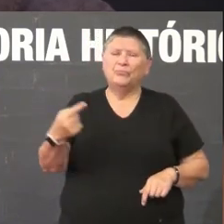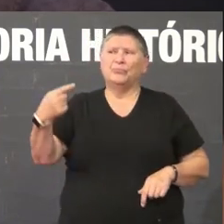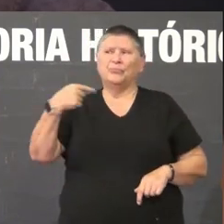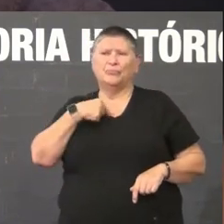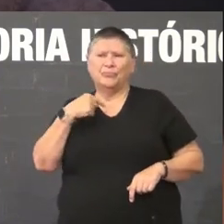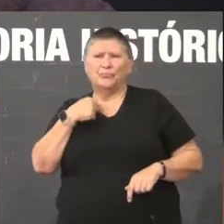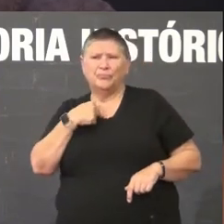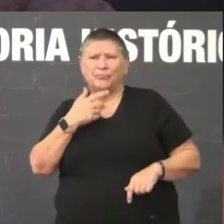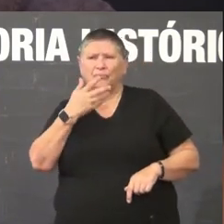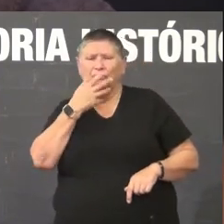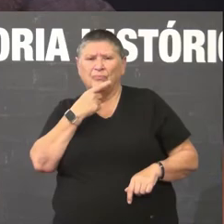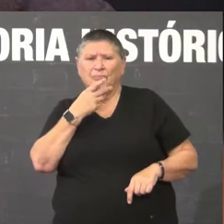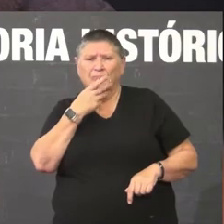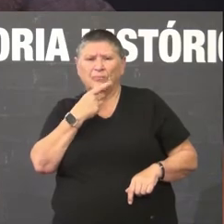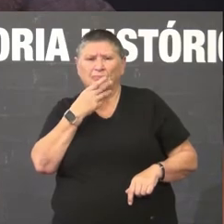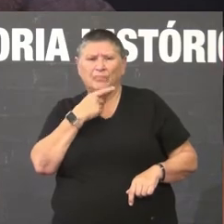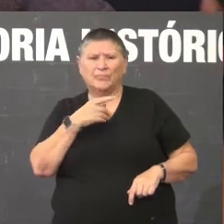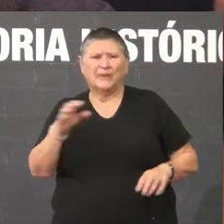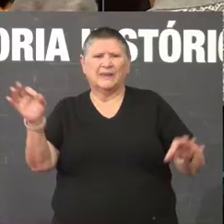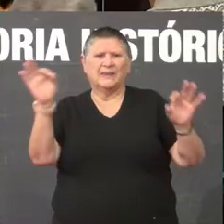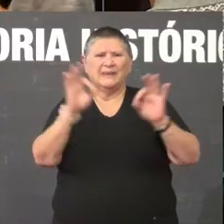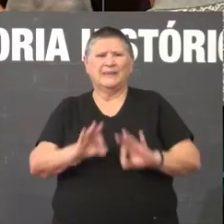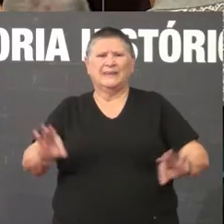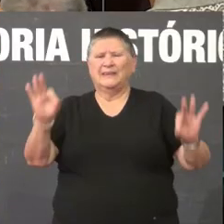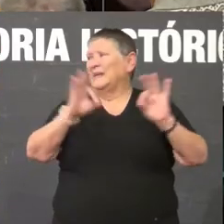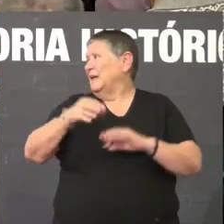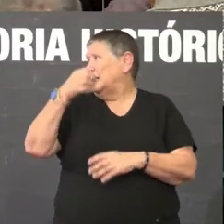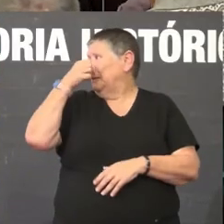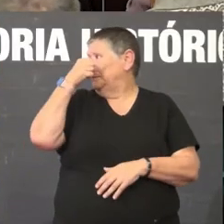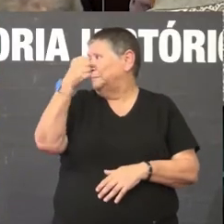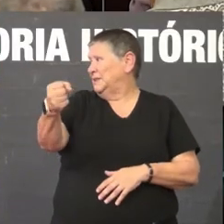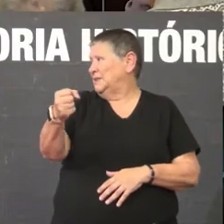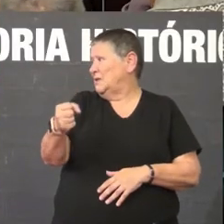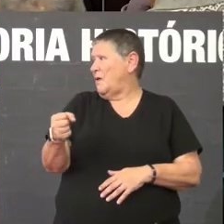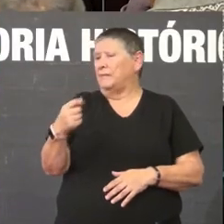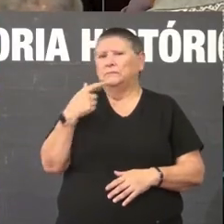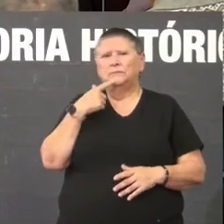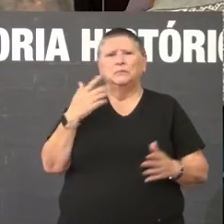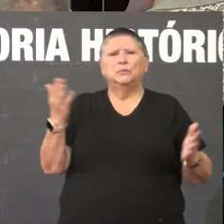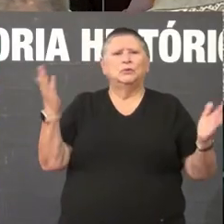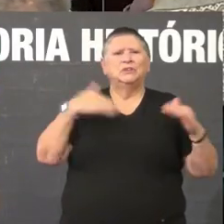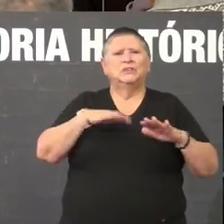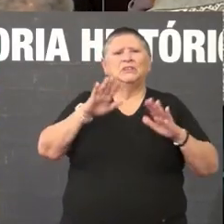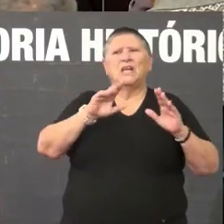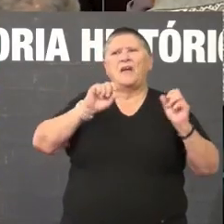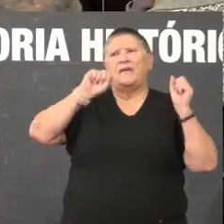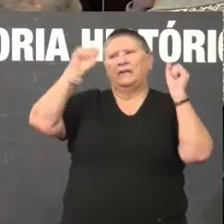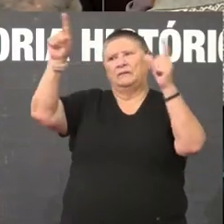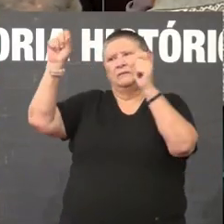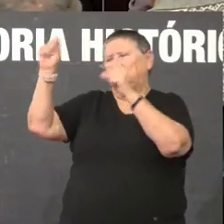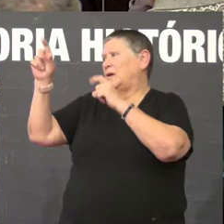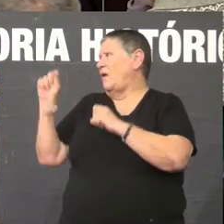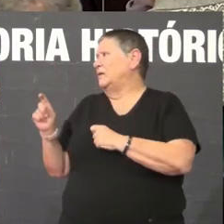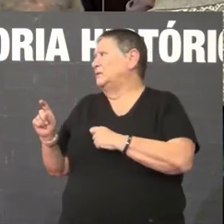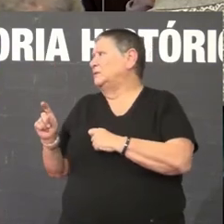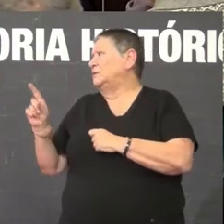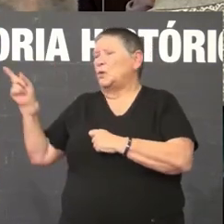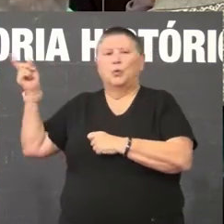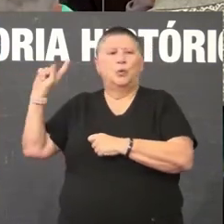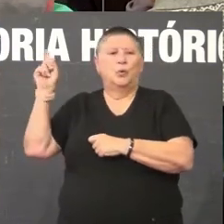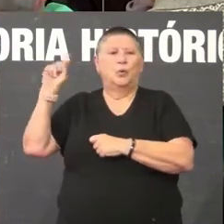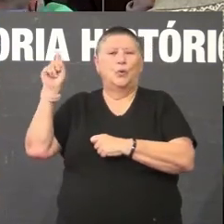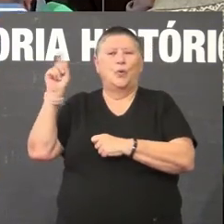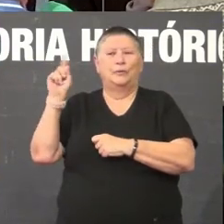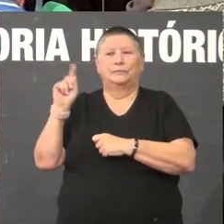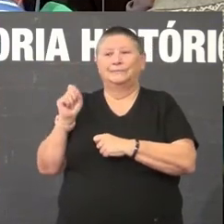coñecer a ninguén do PSOE. Todos tenemos limitaciones. No, estaba no exilio, en Casa de Cristo, en Toulouse.